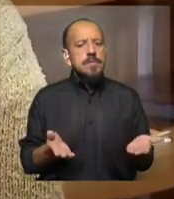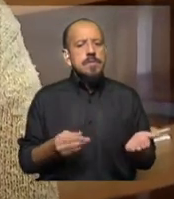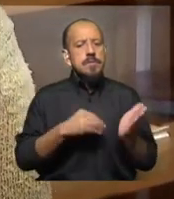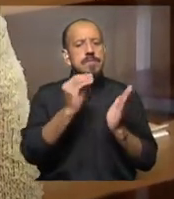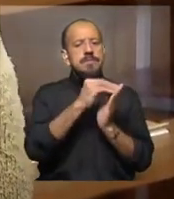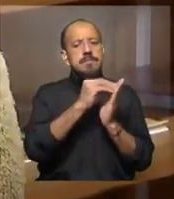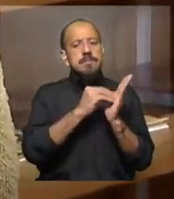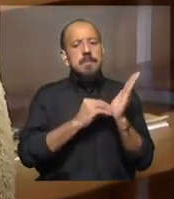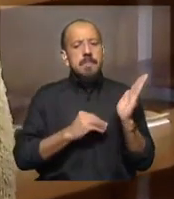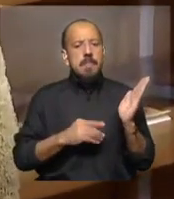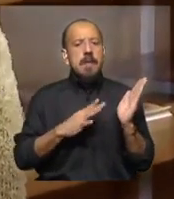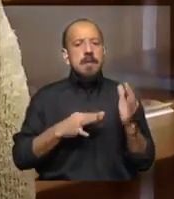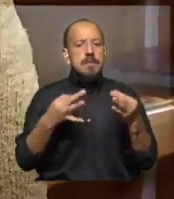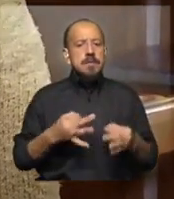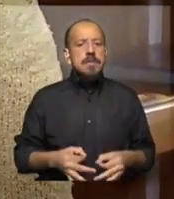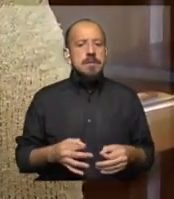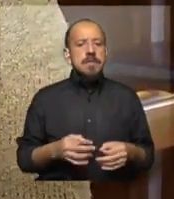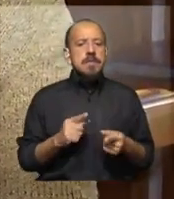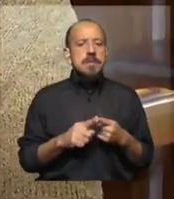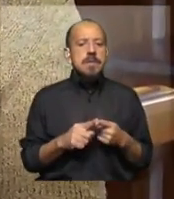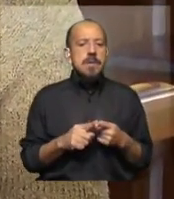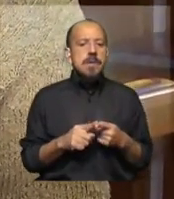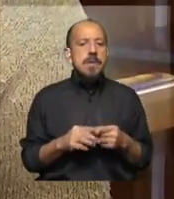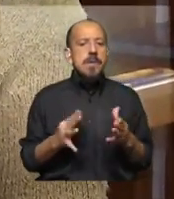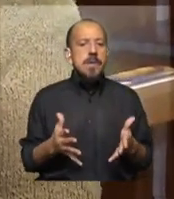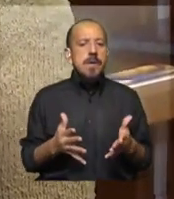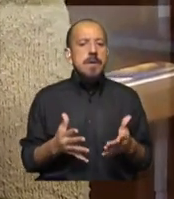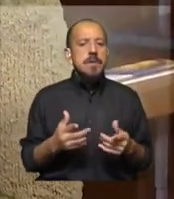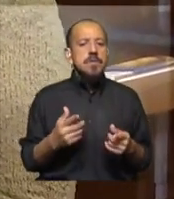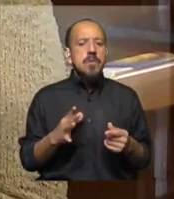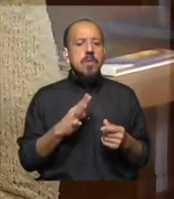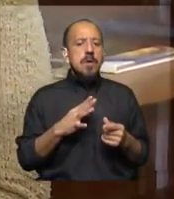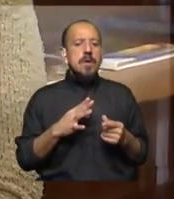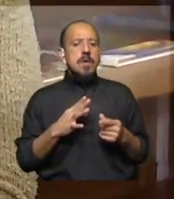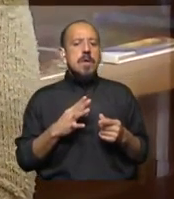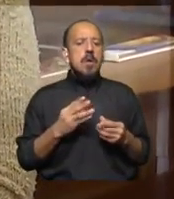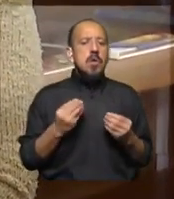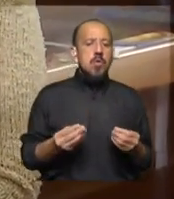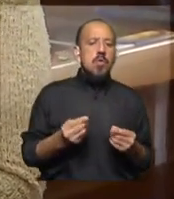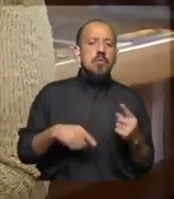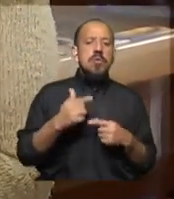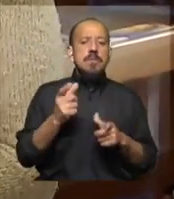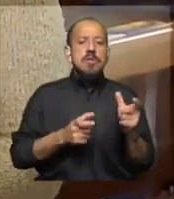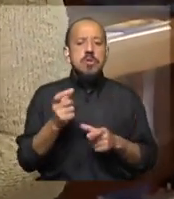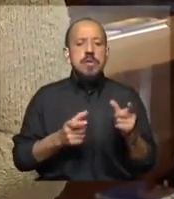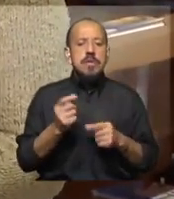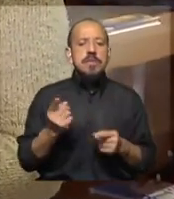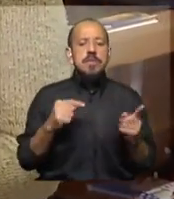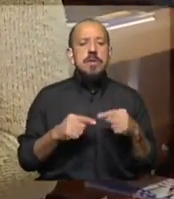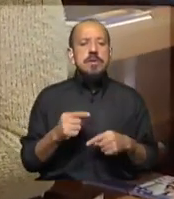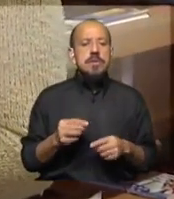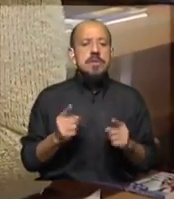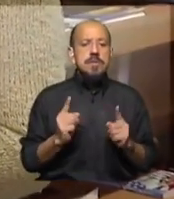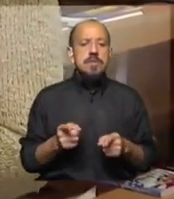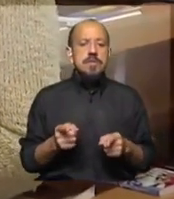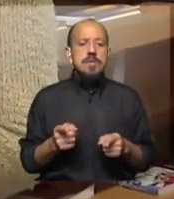grilla que fue súper completa y que aún sigue siendo cómo cómo se viene dando Cómo se acerca la gente y en un punto también